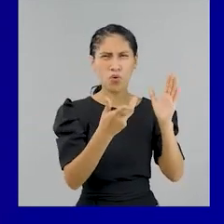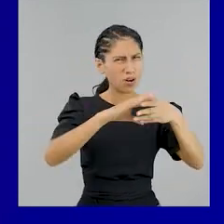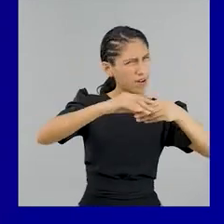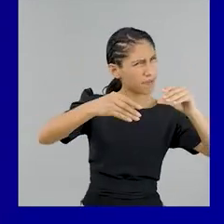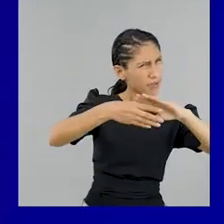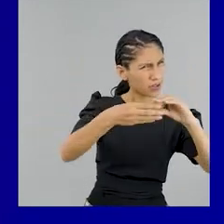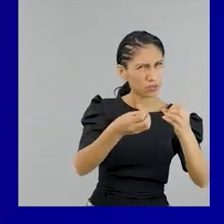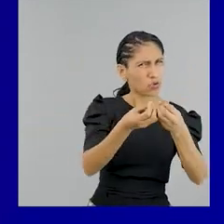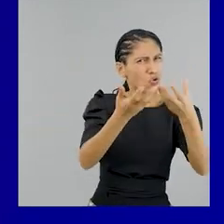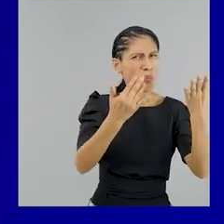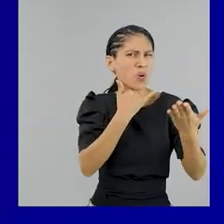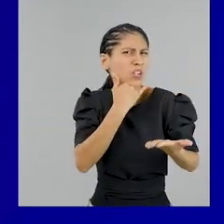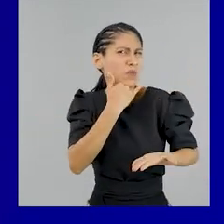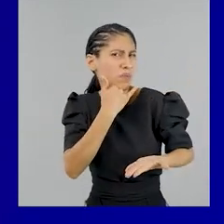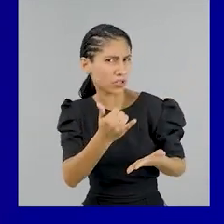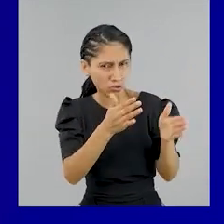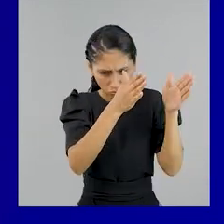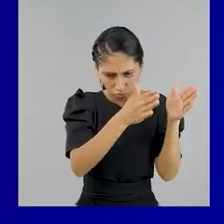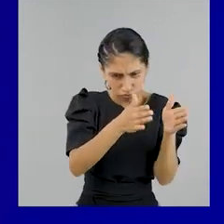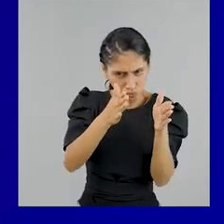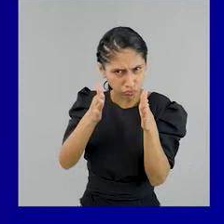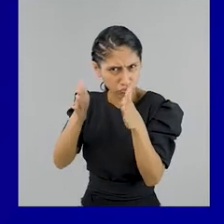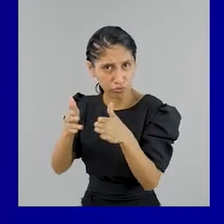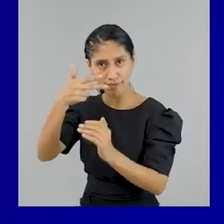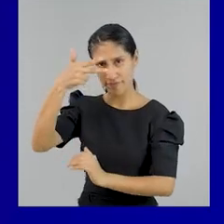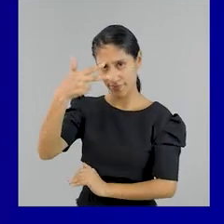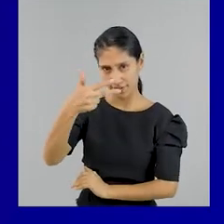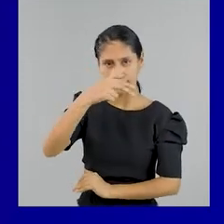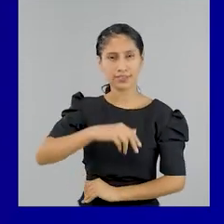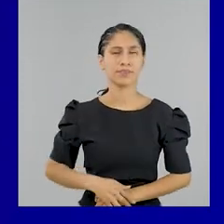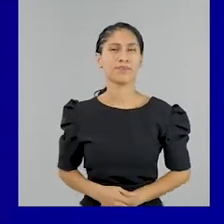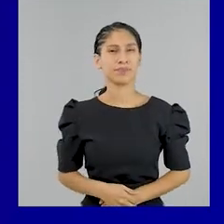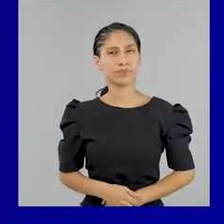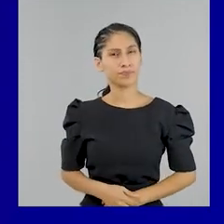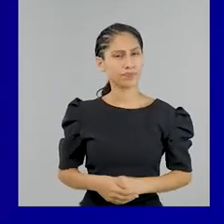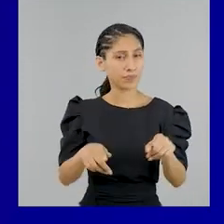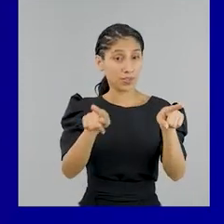acciones ejecutadas por los personajes. Tiene tres partes.